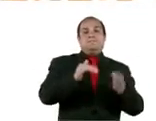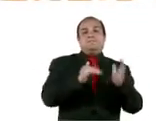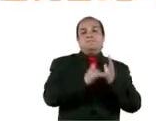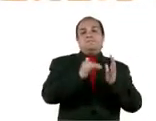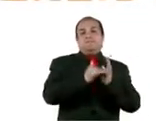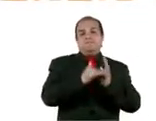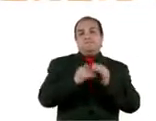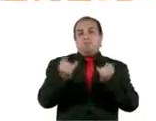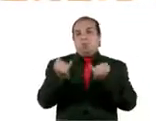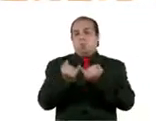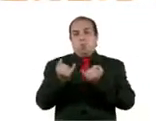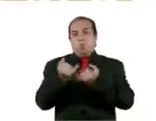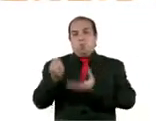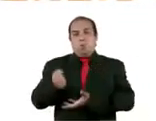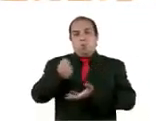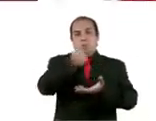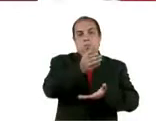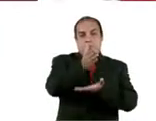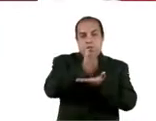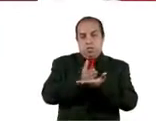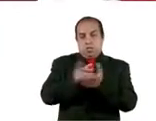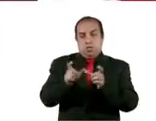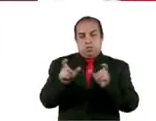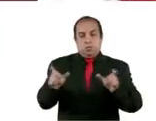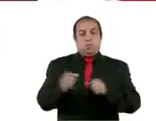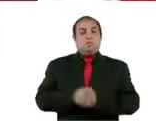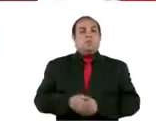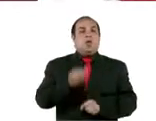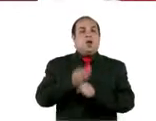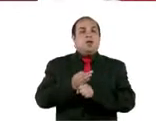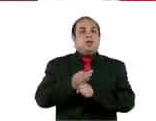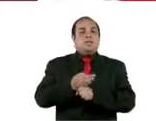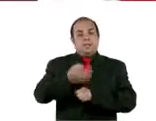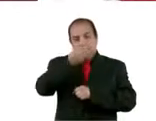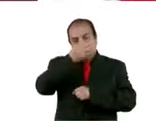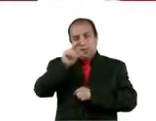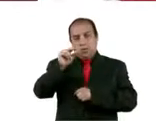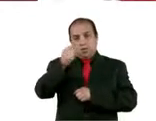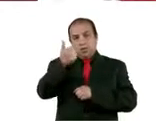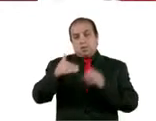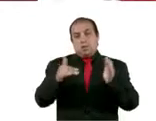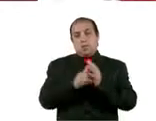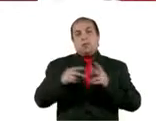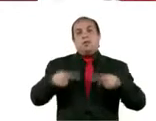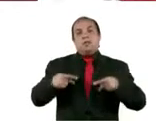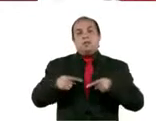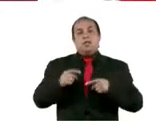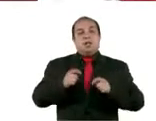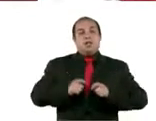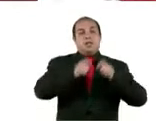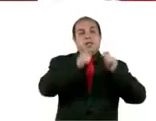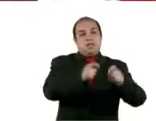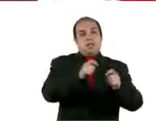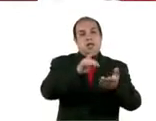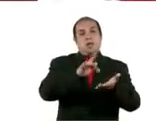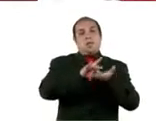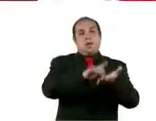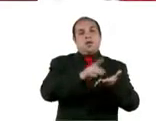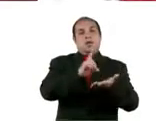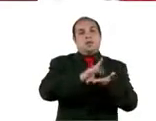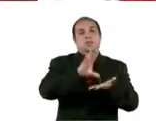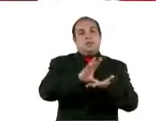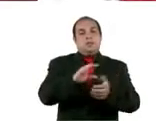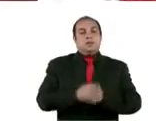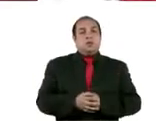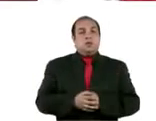este momento ya cerca de 87,000 personas reciben el apoyo por discapacidad. El